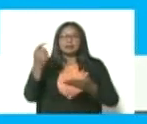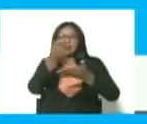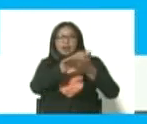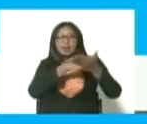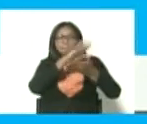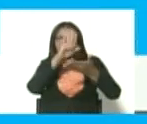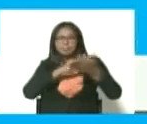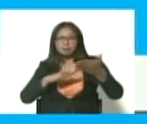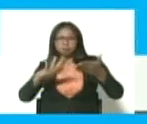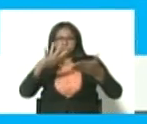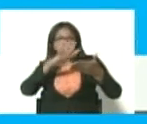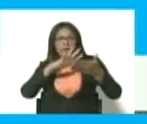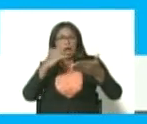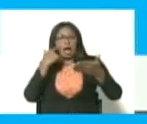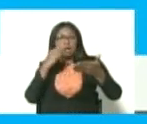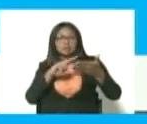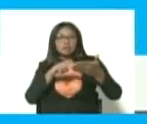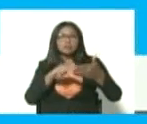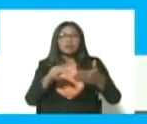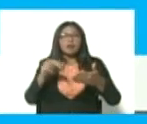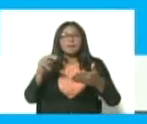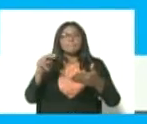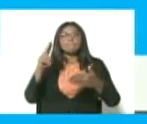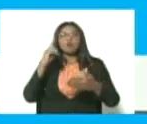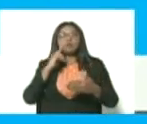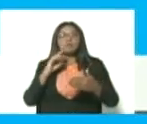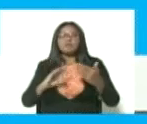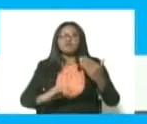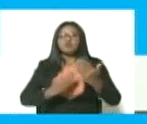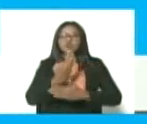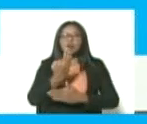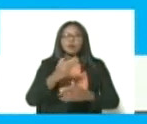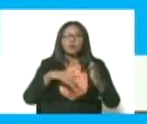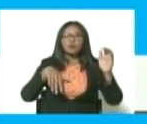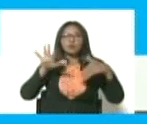la República de Colombia, la de Bolívar, fundada